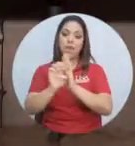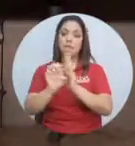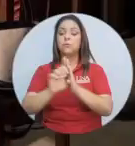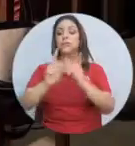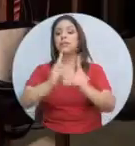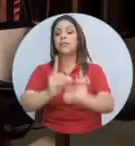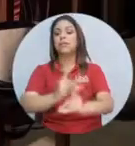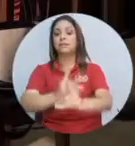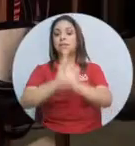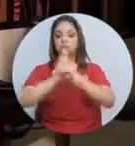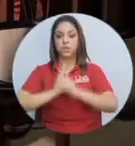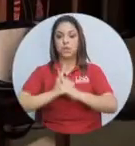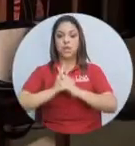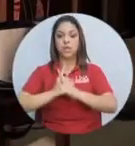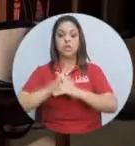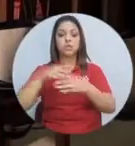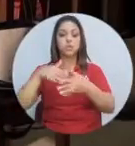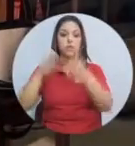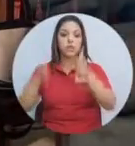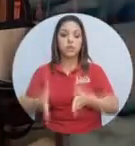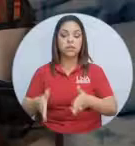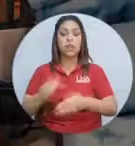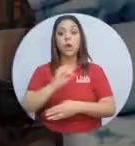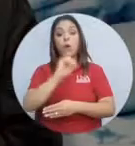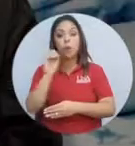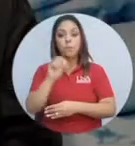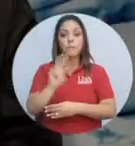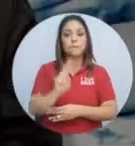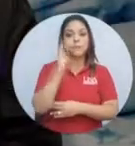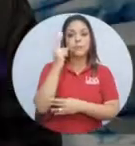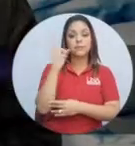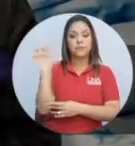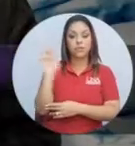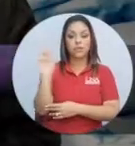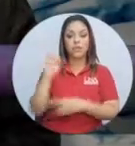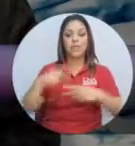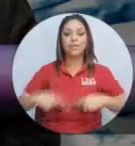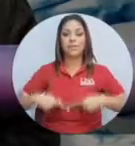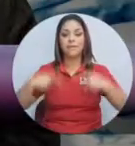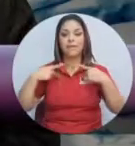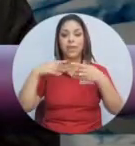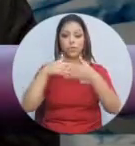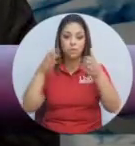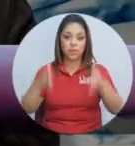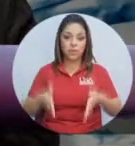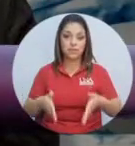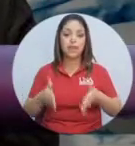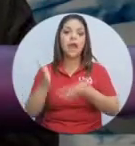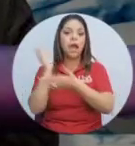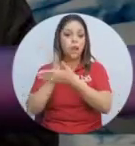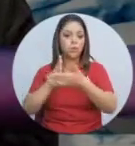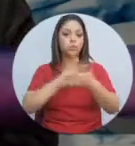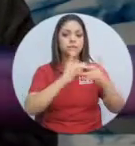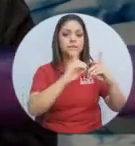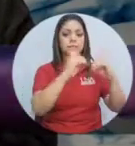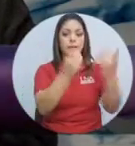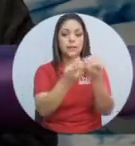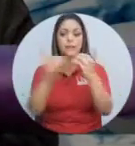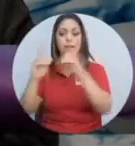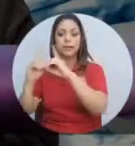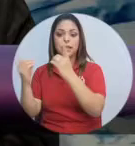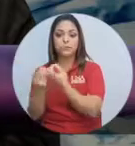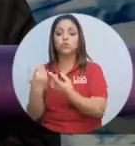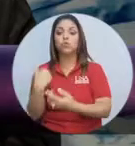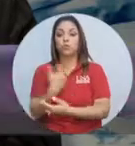Defensoría Estudiantil, en el caso de la Universidad Nacional, o la Vicerrectoría de Vida Estudiantil en alguno de sus departamentos, que podemos